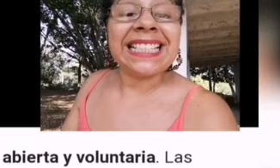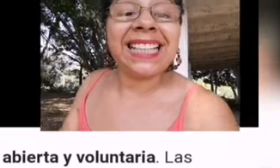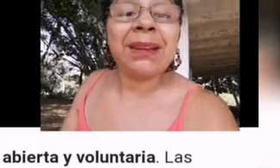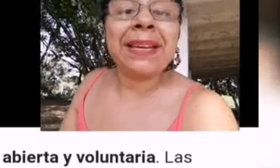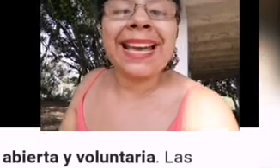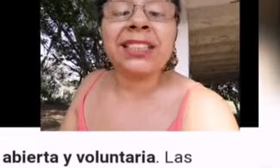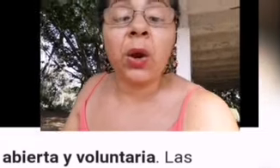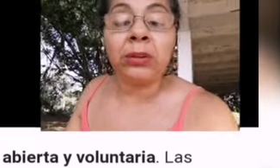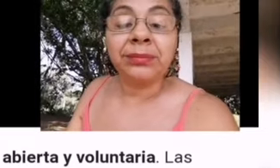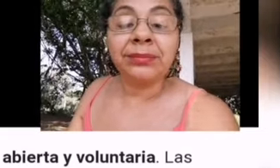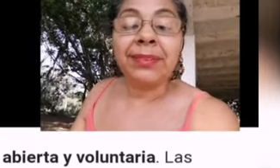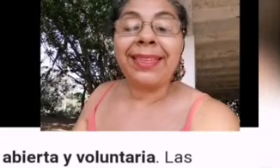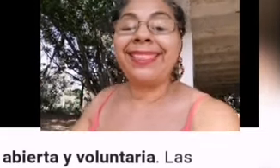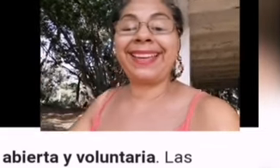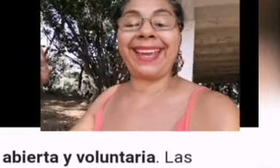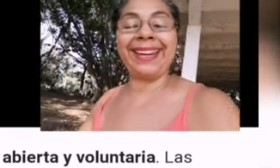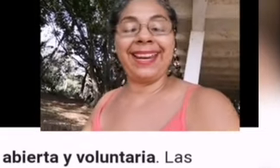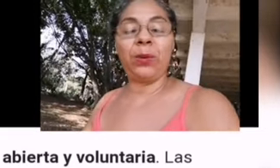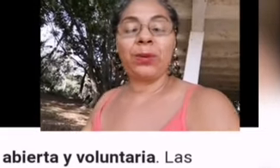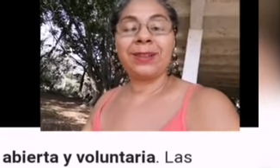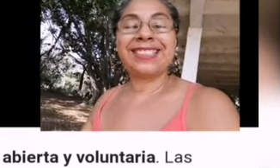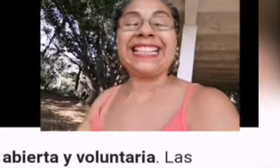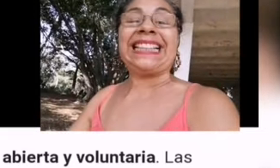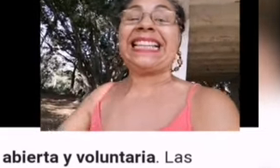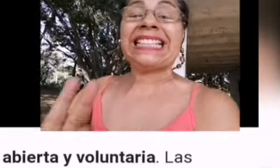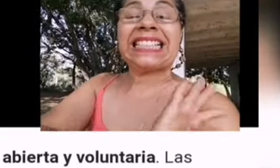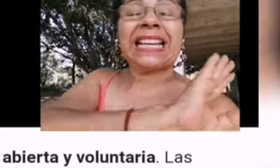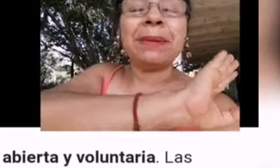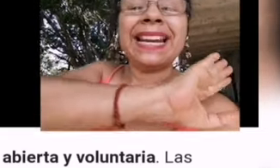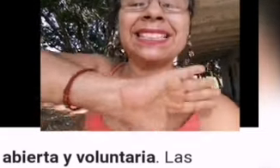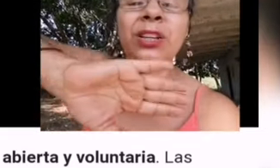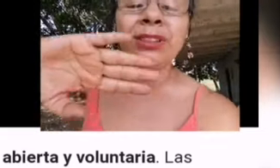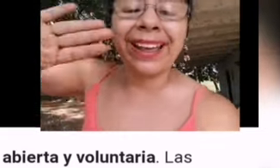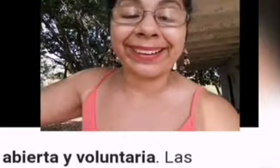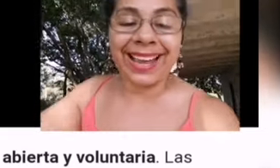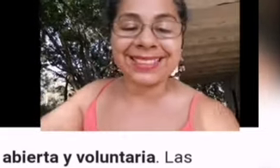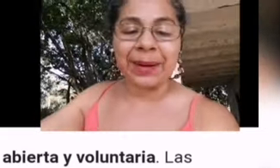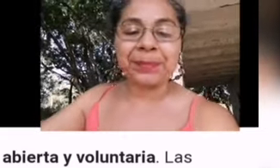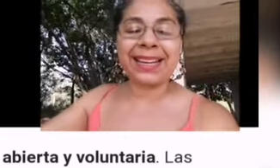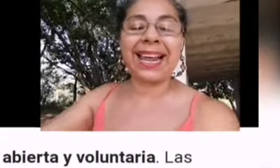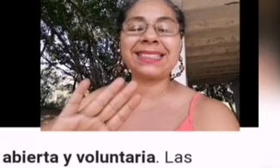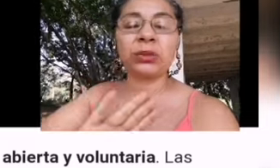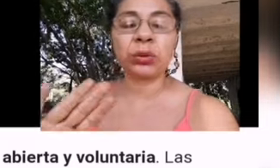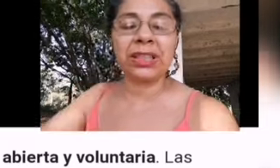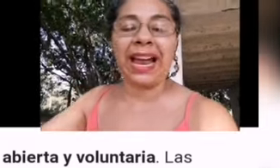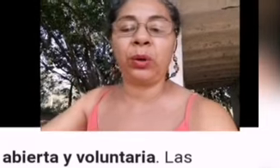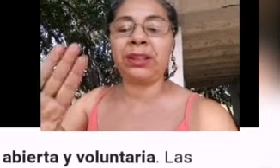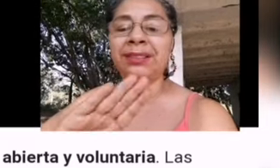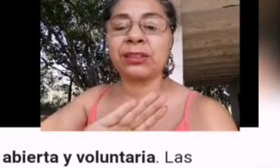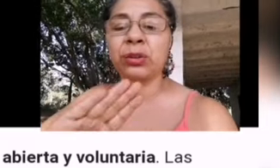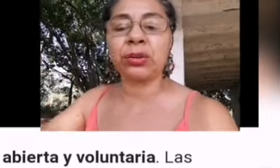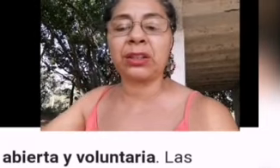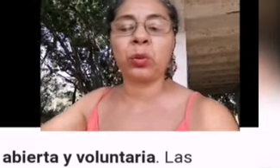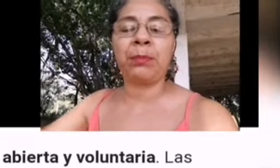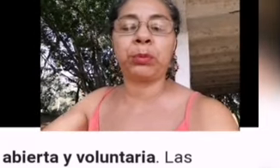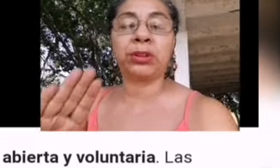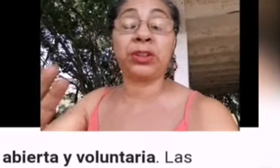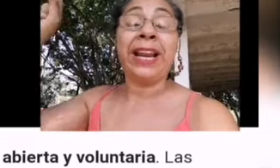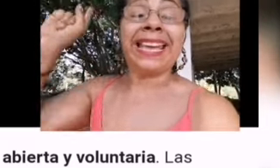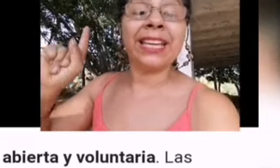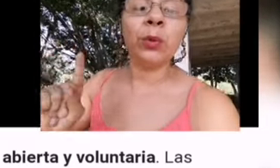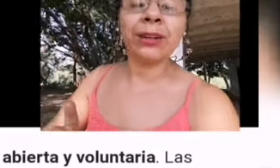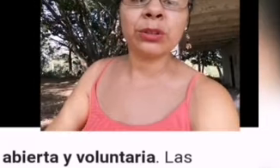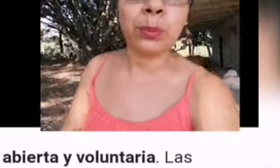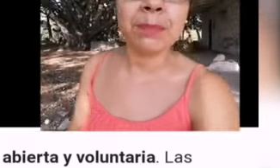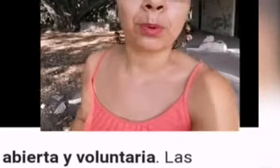sin discriminación de género, sin discriminación de raza, clase social, orientación sexual,